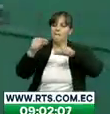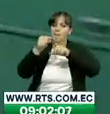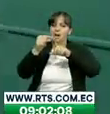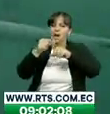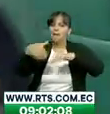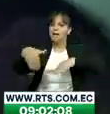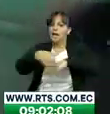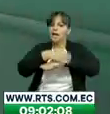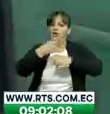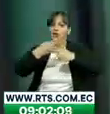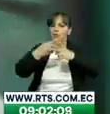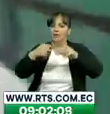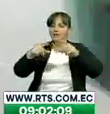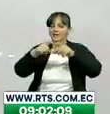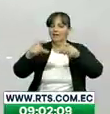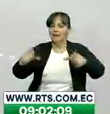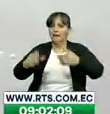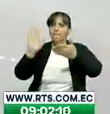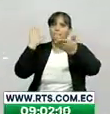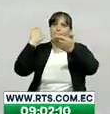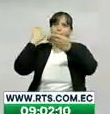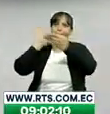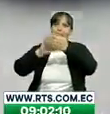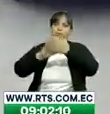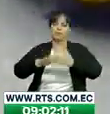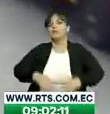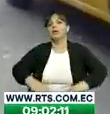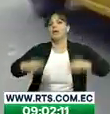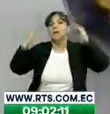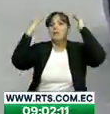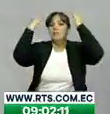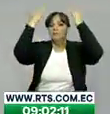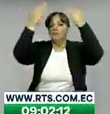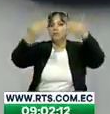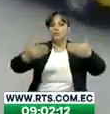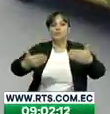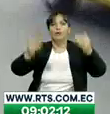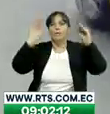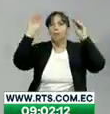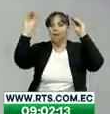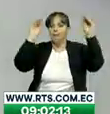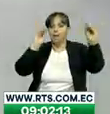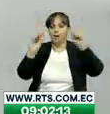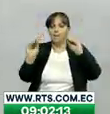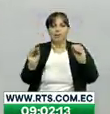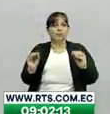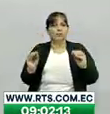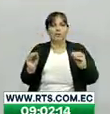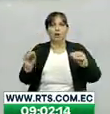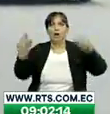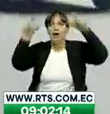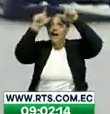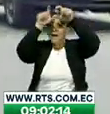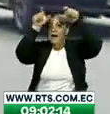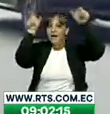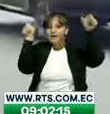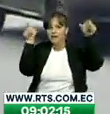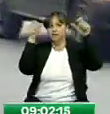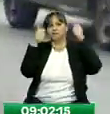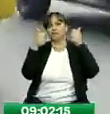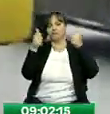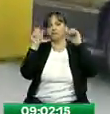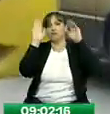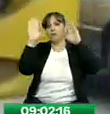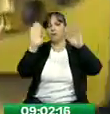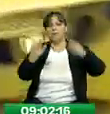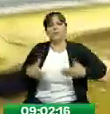informar al usuario pero en la parte superior del vehículo y ellos lo ponen en cualquier lugar efectivamente entonces en razón de